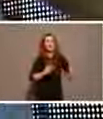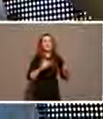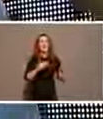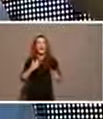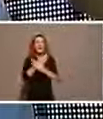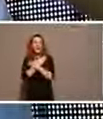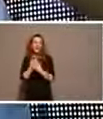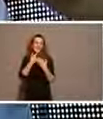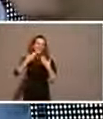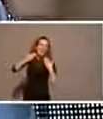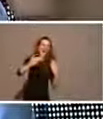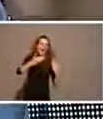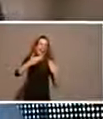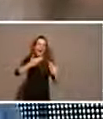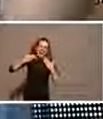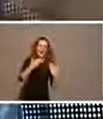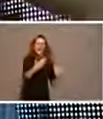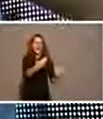candela.